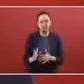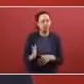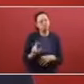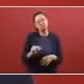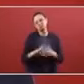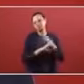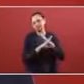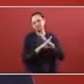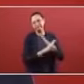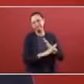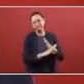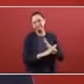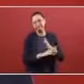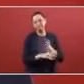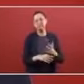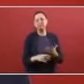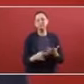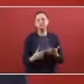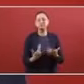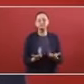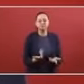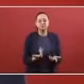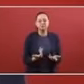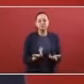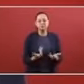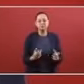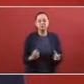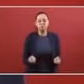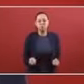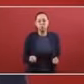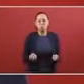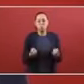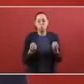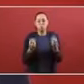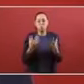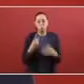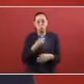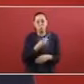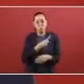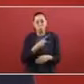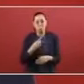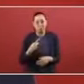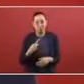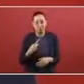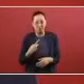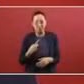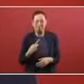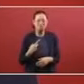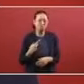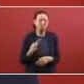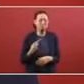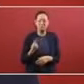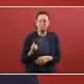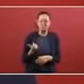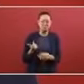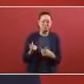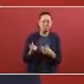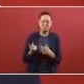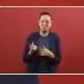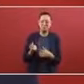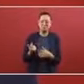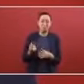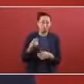Pero en cuanto a la cuantificación, nada que ver con esto que estamos hablando, o